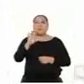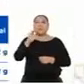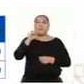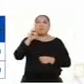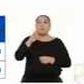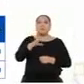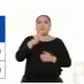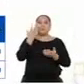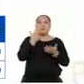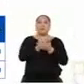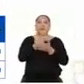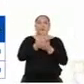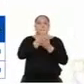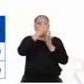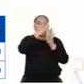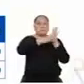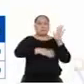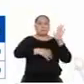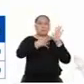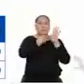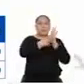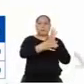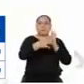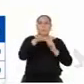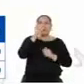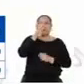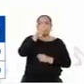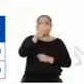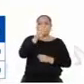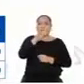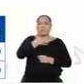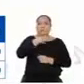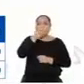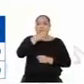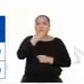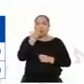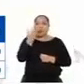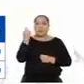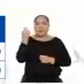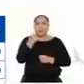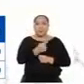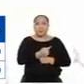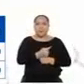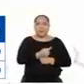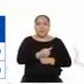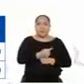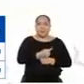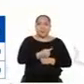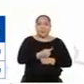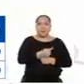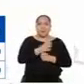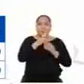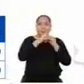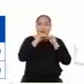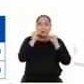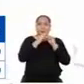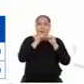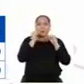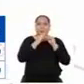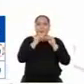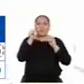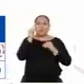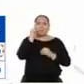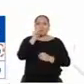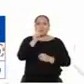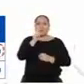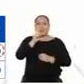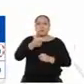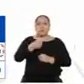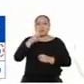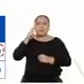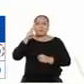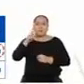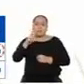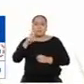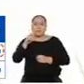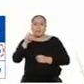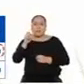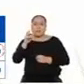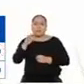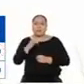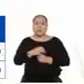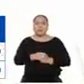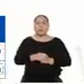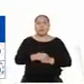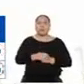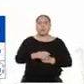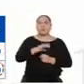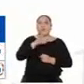Probemos en una tabla con 4 manzanas. Esta cantidad de fruta nos da un total de 1,2 gramos